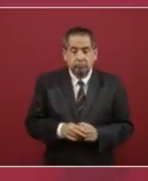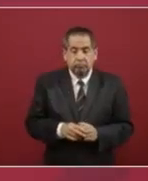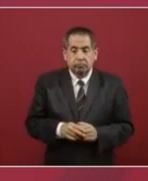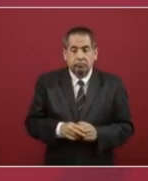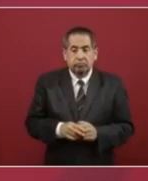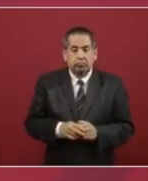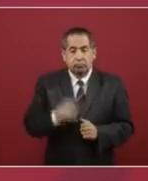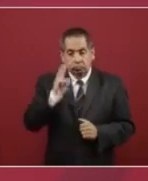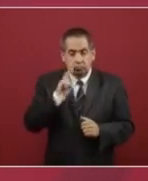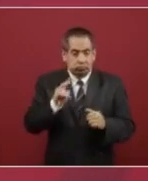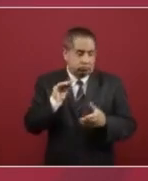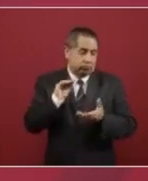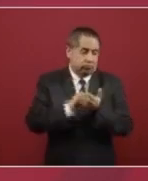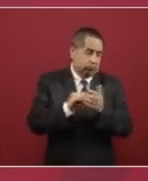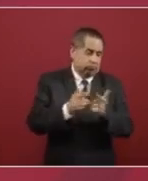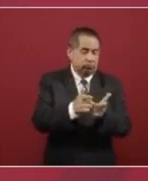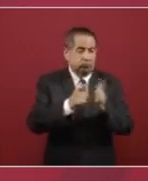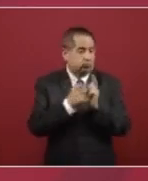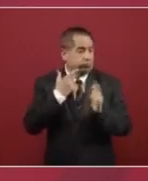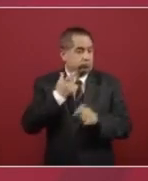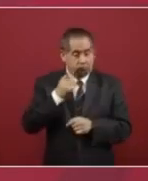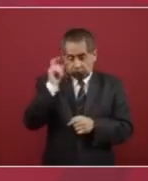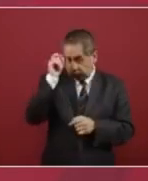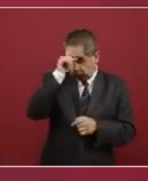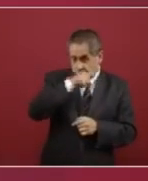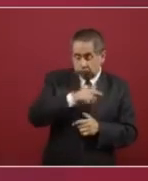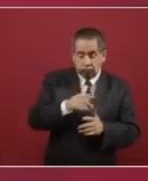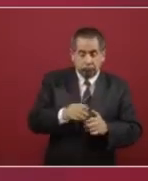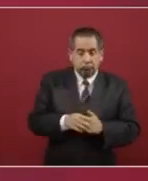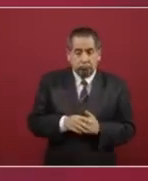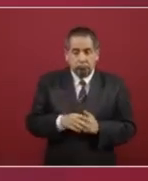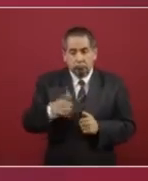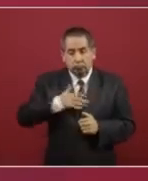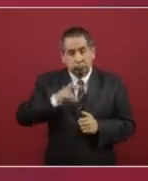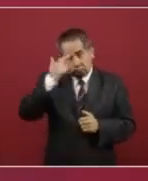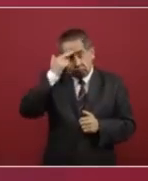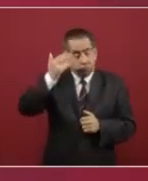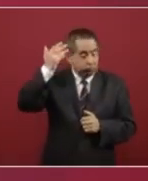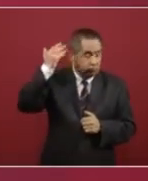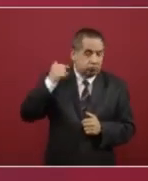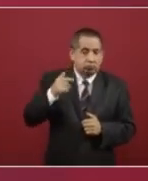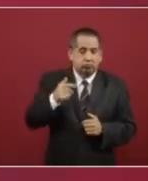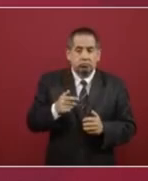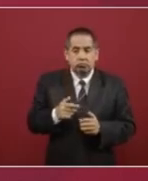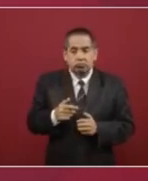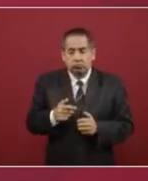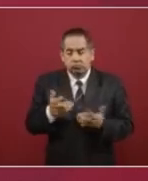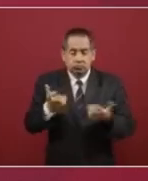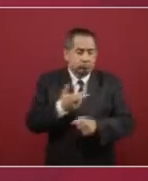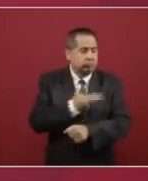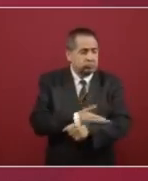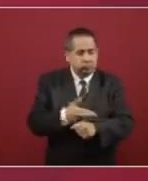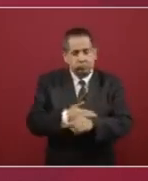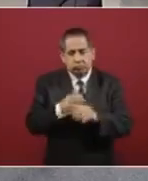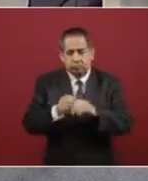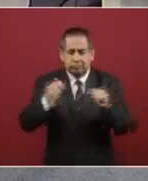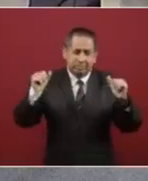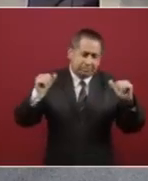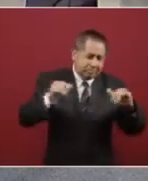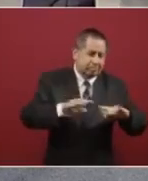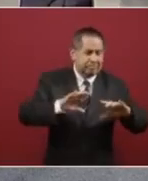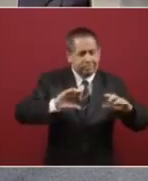poder constituir un partido. No recuerdo que se tienen que hacer asambleas